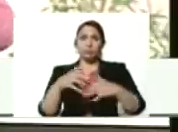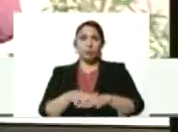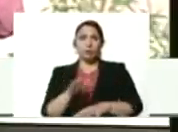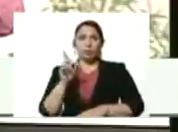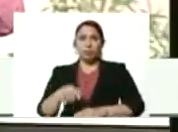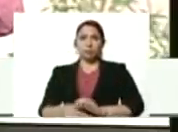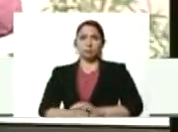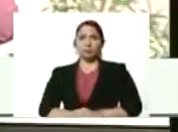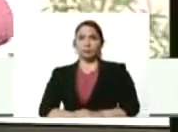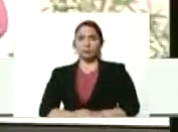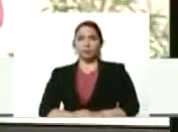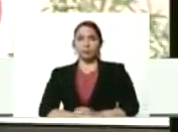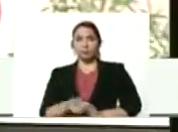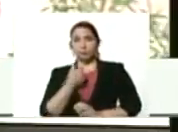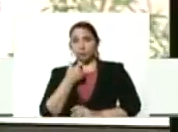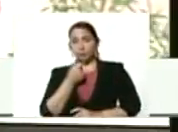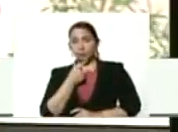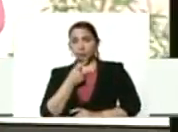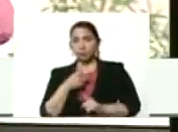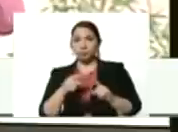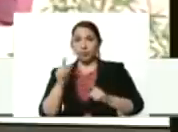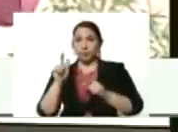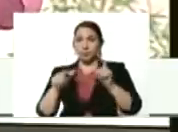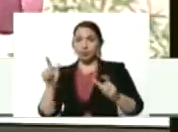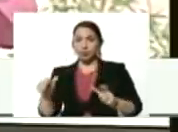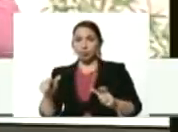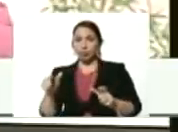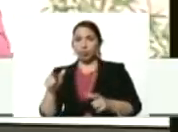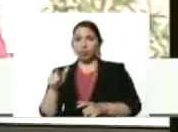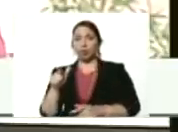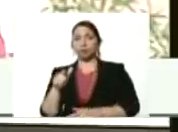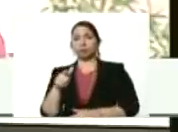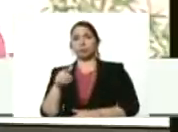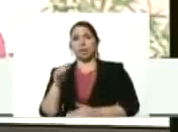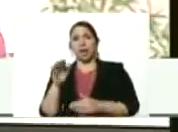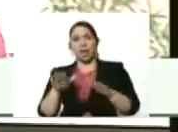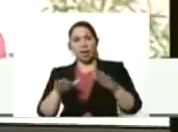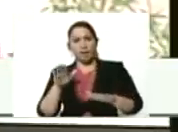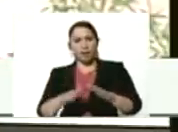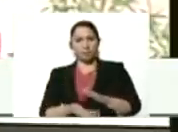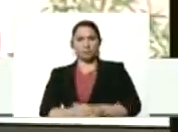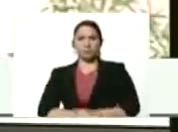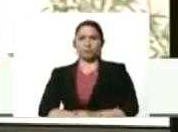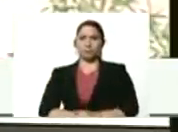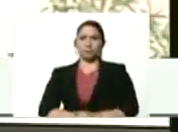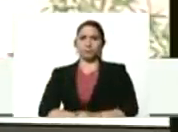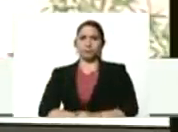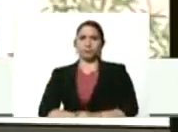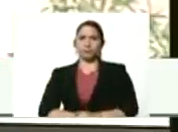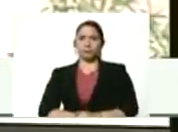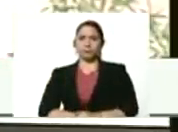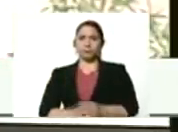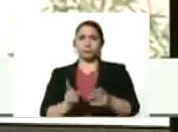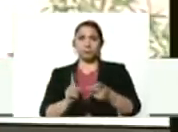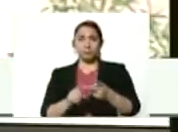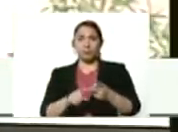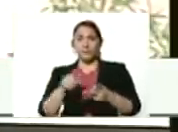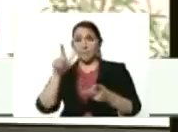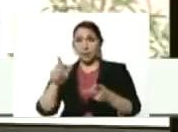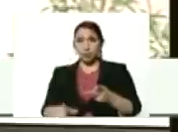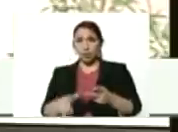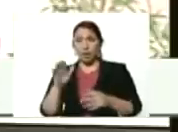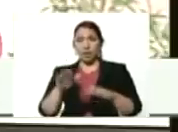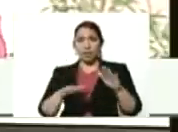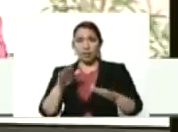Tratamiento para personas sintomáticas leves, para personas